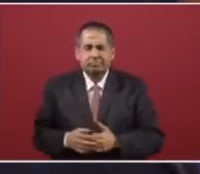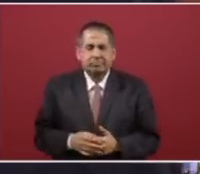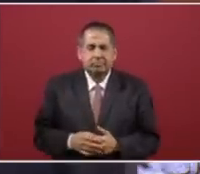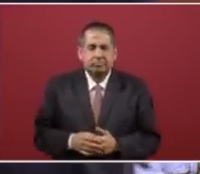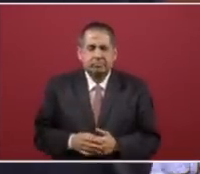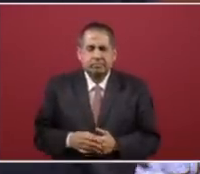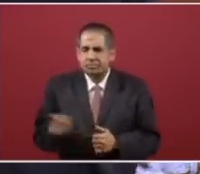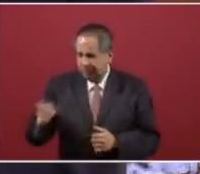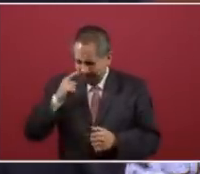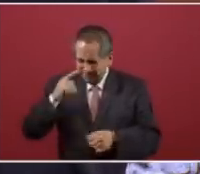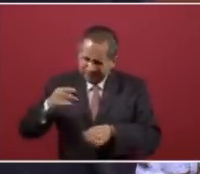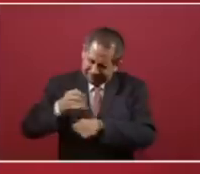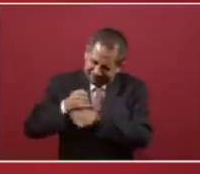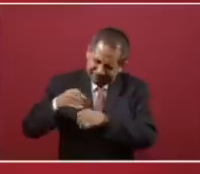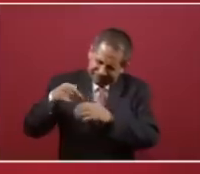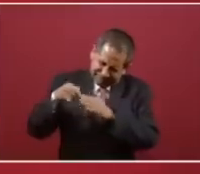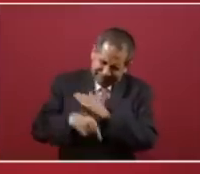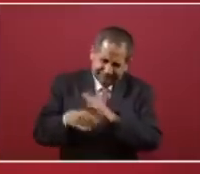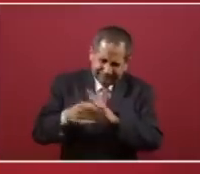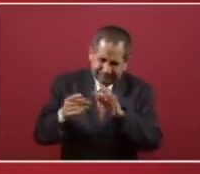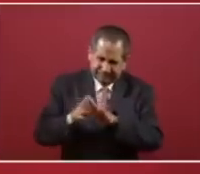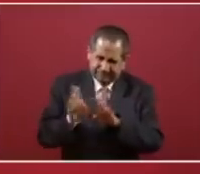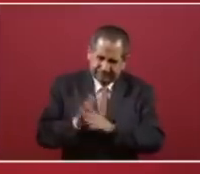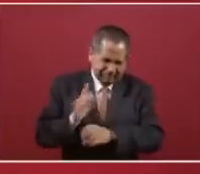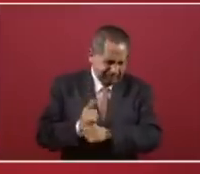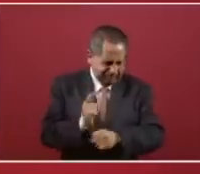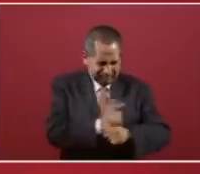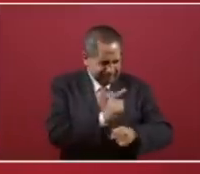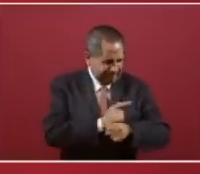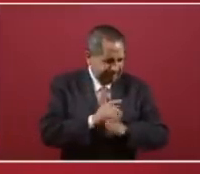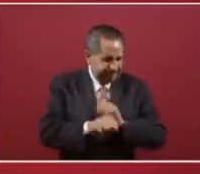metete a investigar